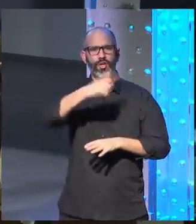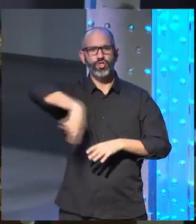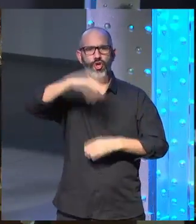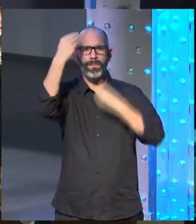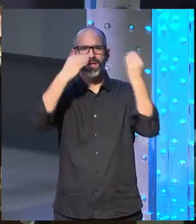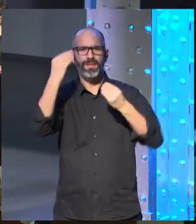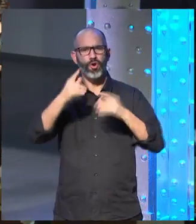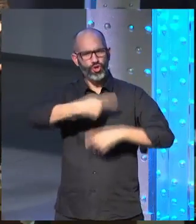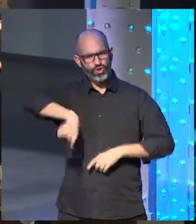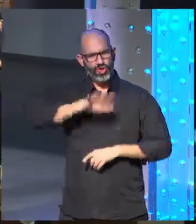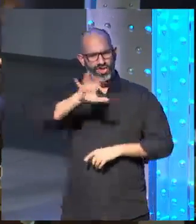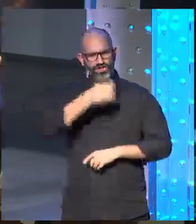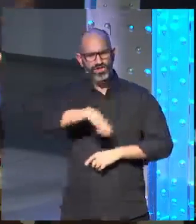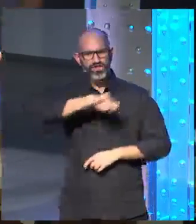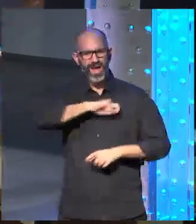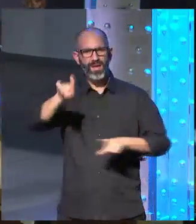en qué país vivimos?